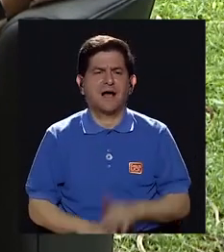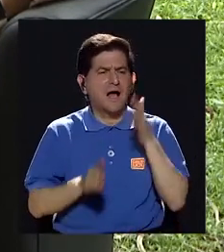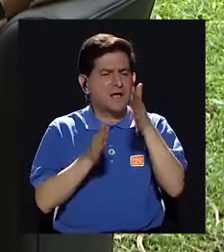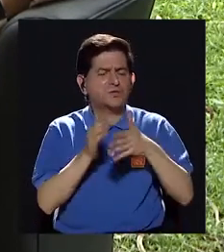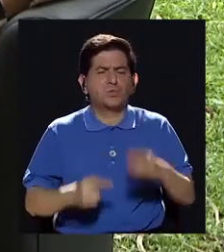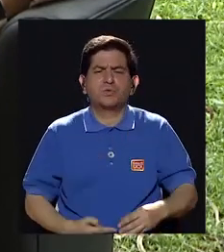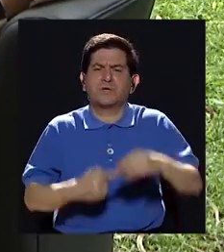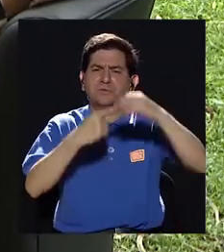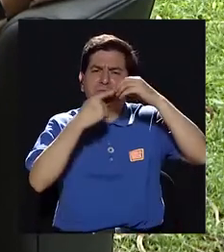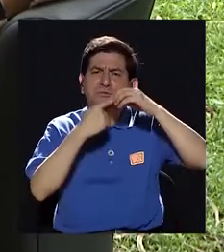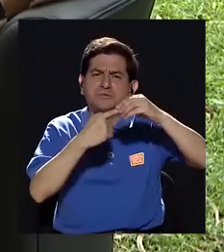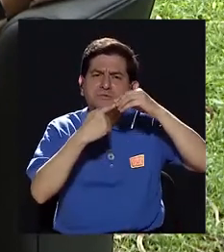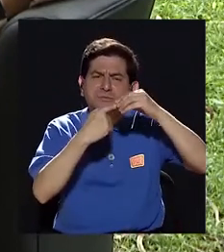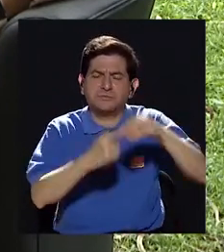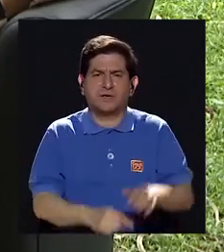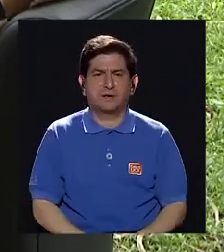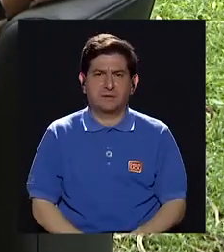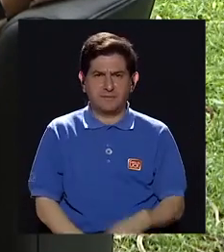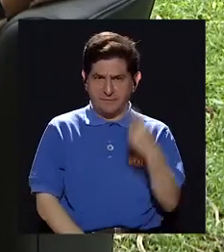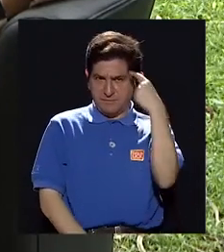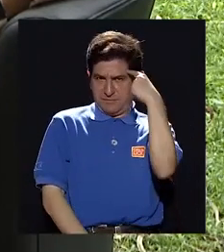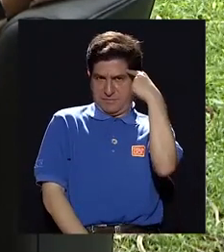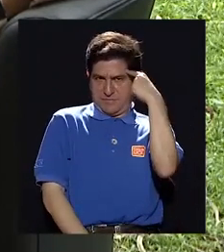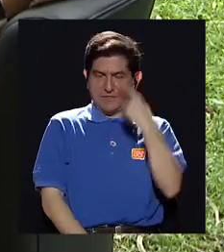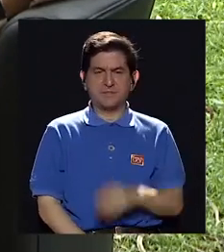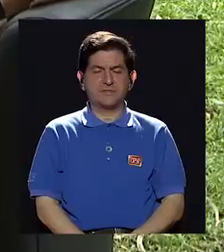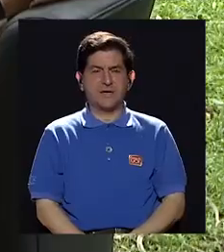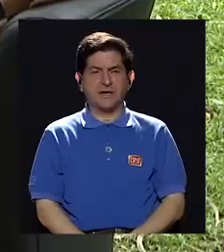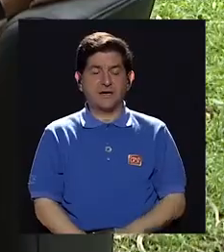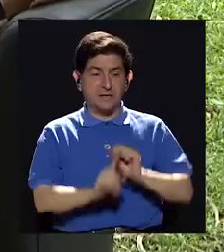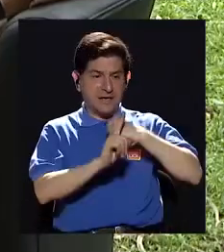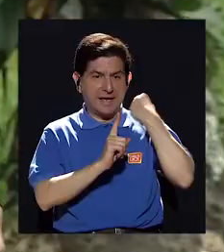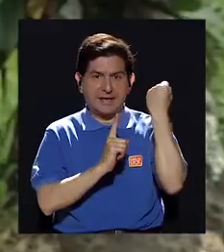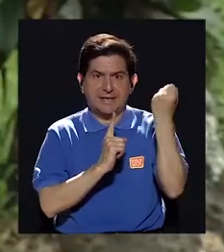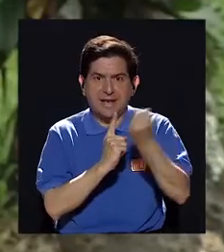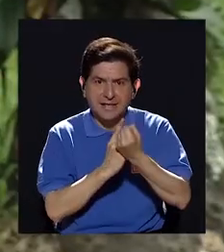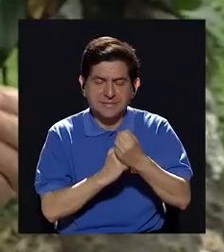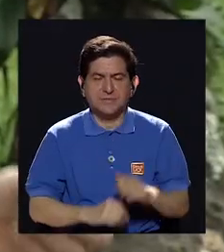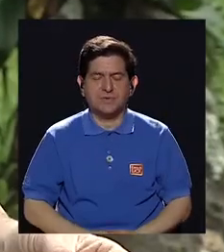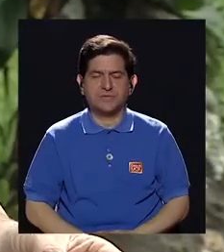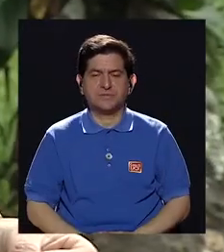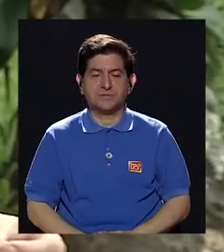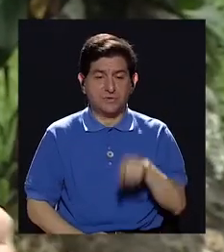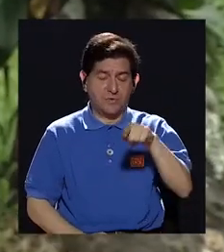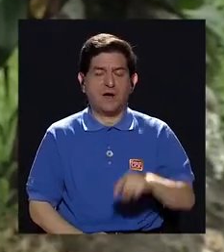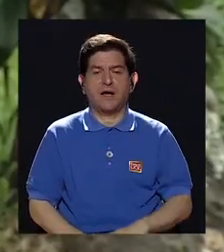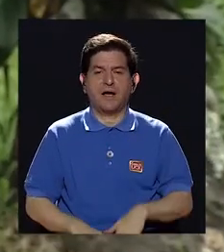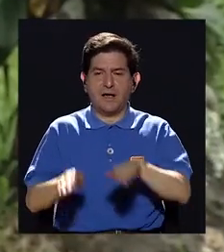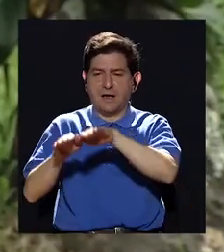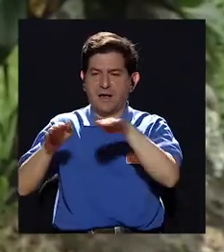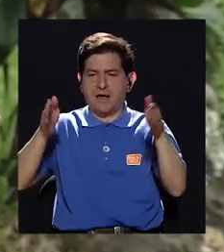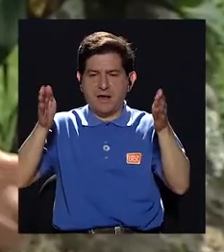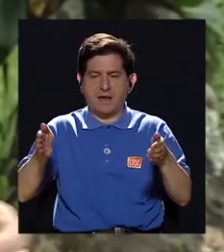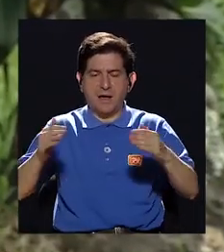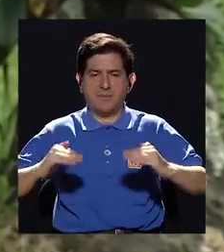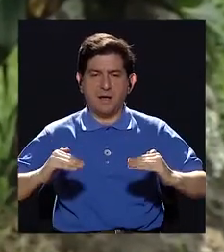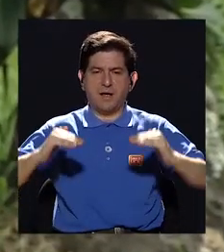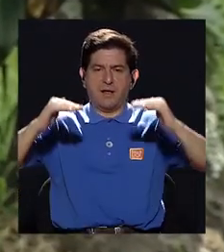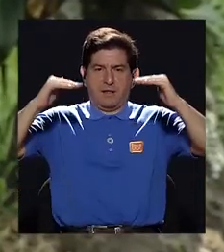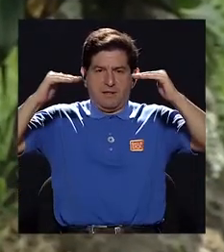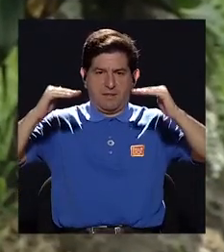los cuidados principales respecto a la posición, ¿verdad? Lo que son altura de la cama,